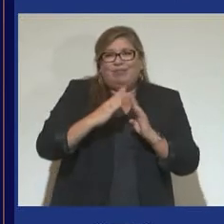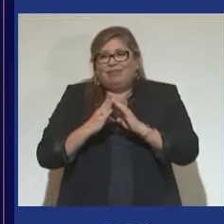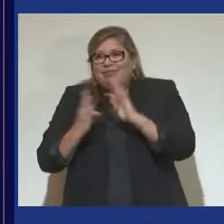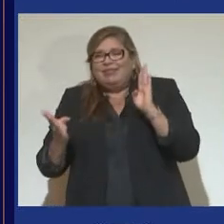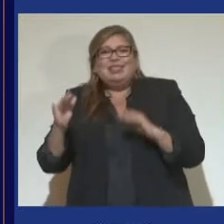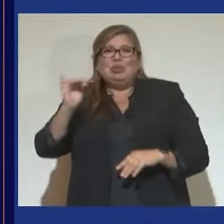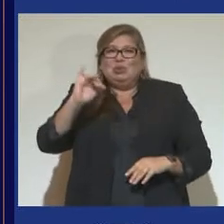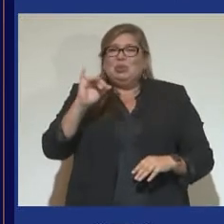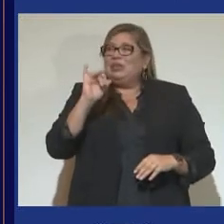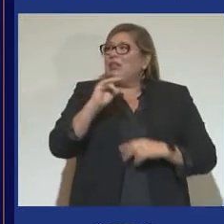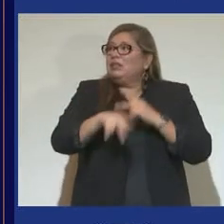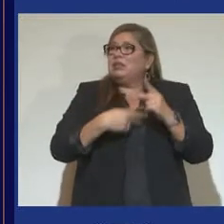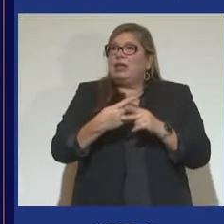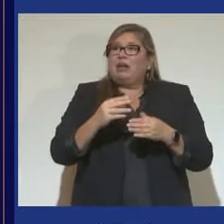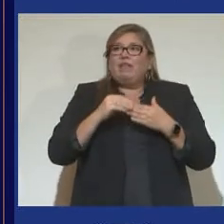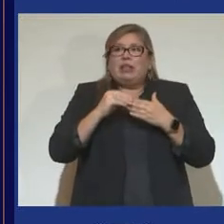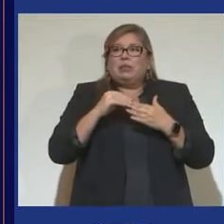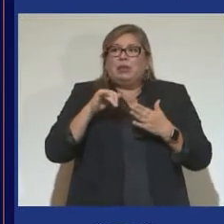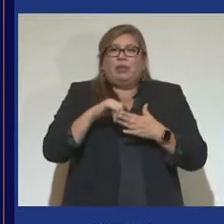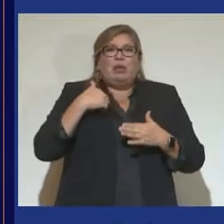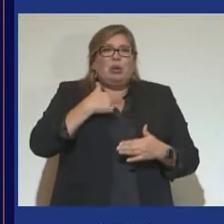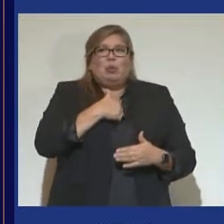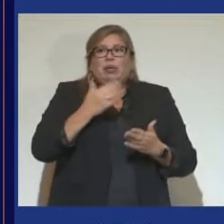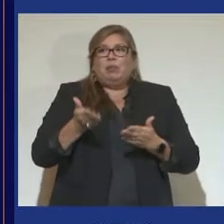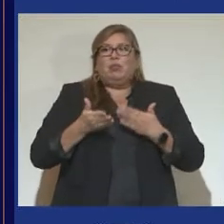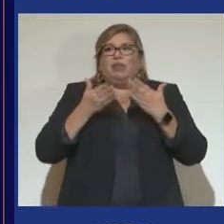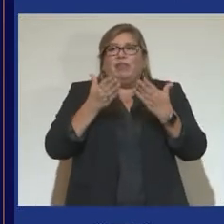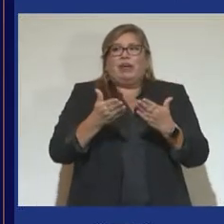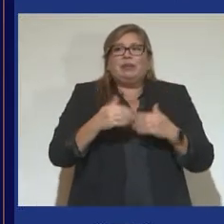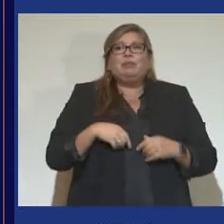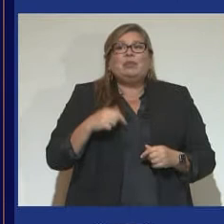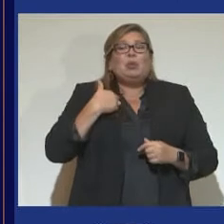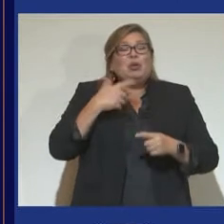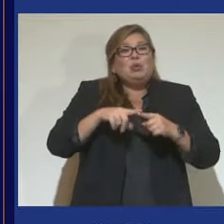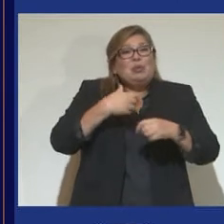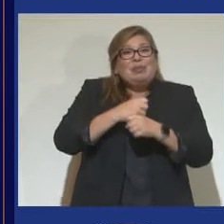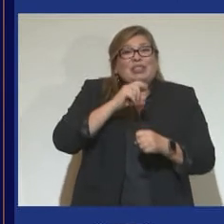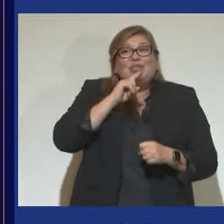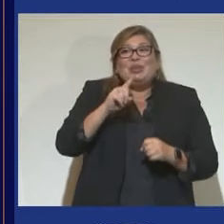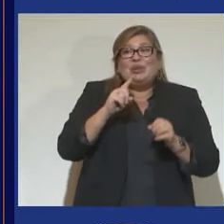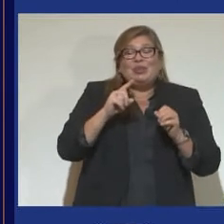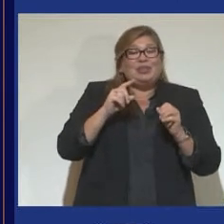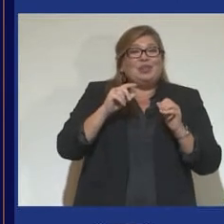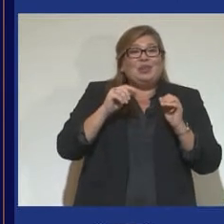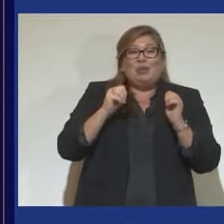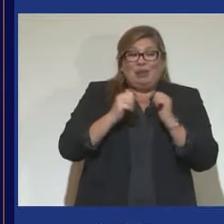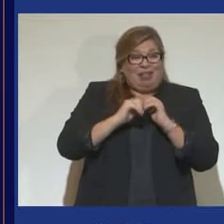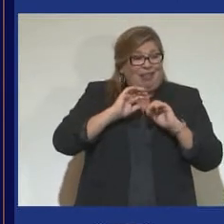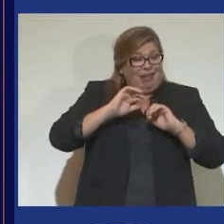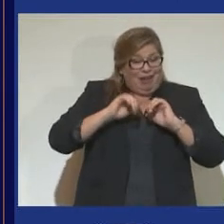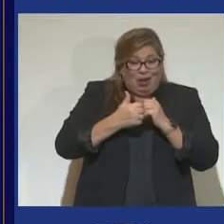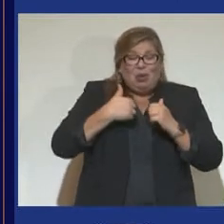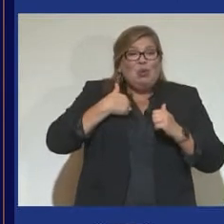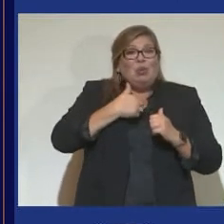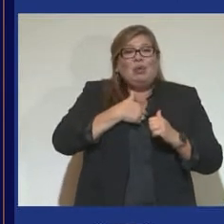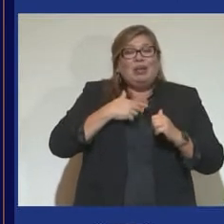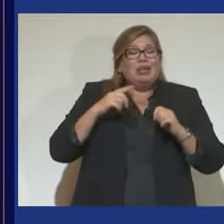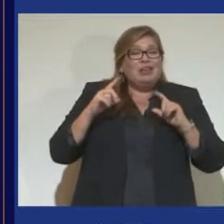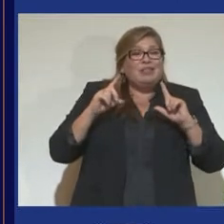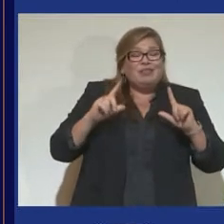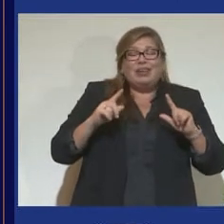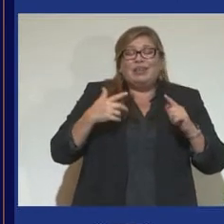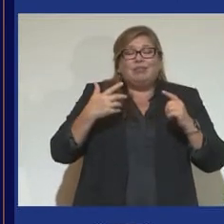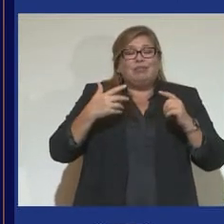flexibilidad que nosotros le proporcionamos con estos recursos y creemos por la forma como hemos enmarcado la organización